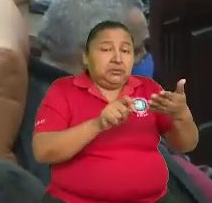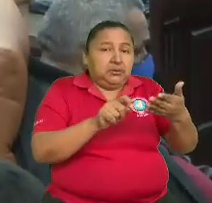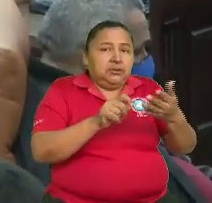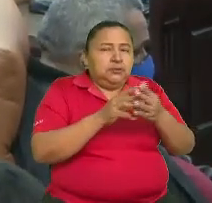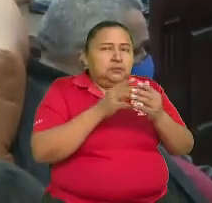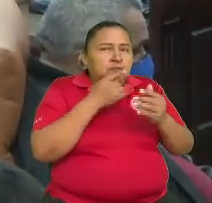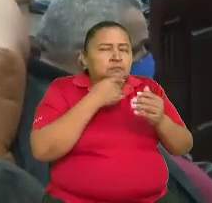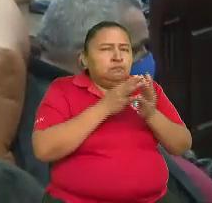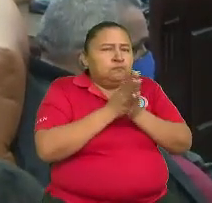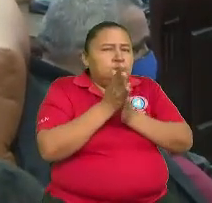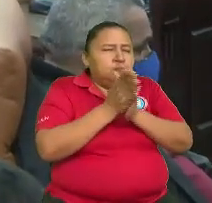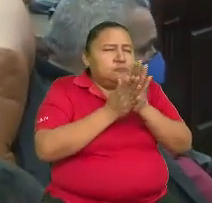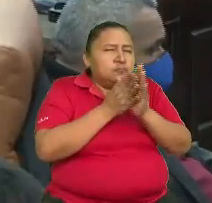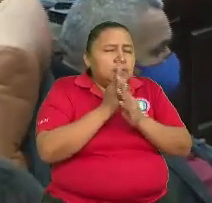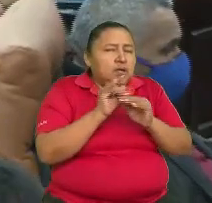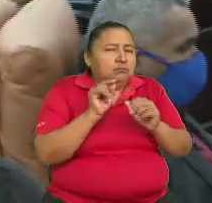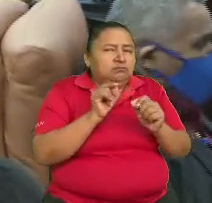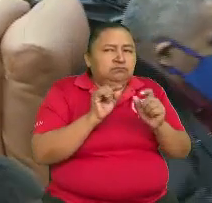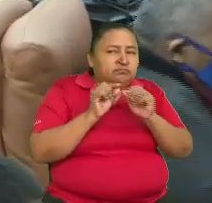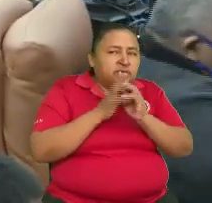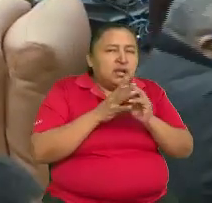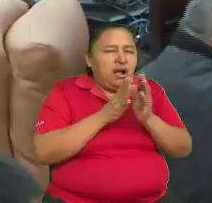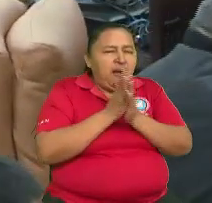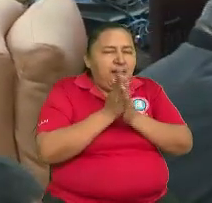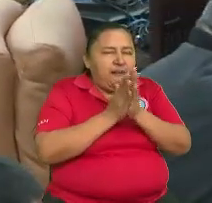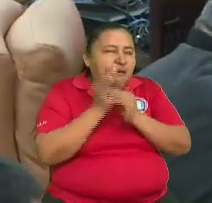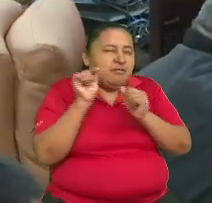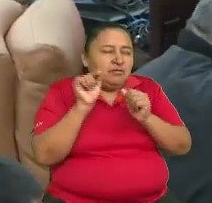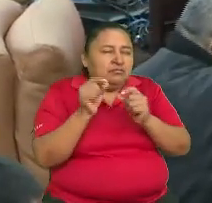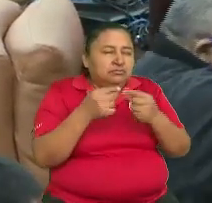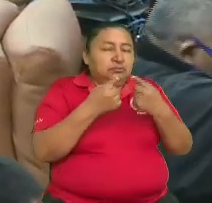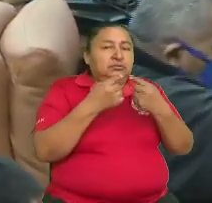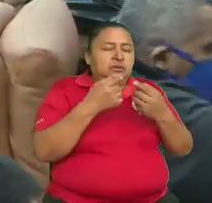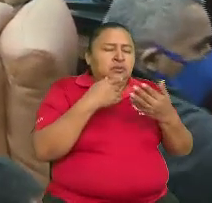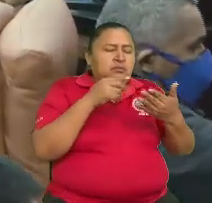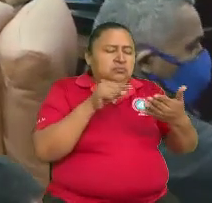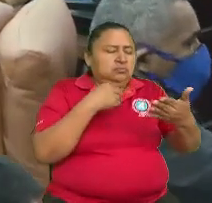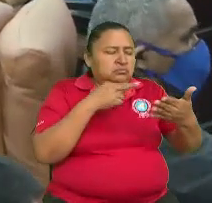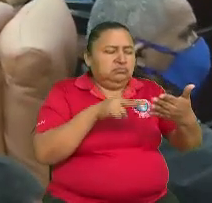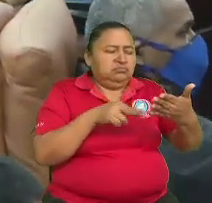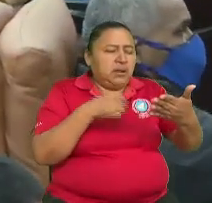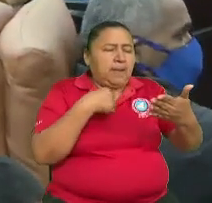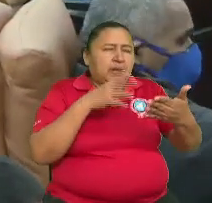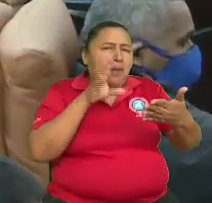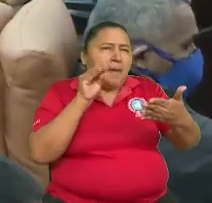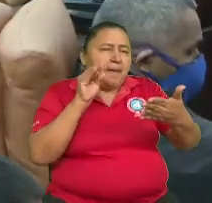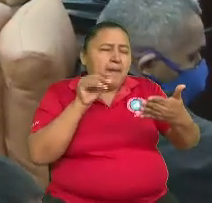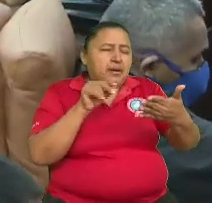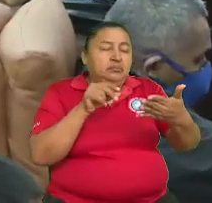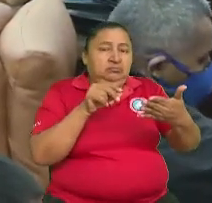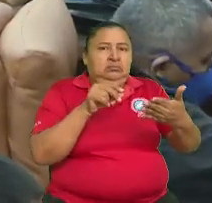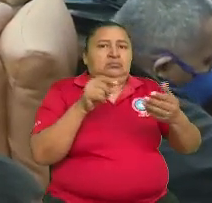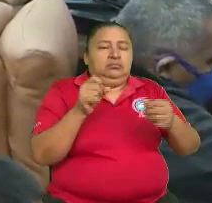conspira contra ellos mismos porque los pone en evidencia.